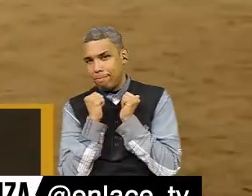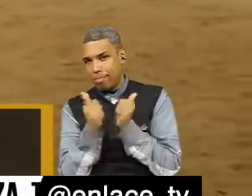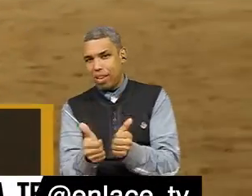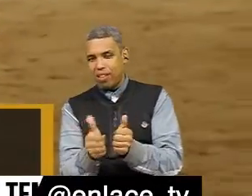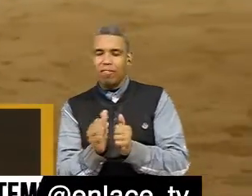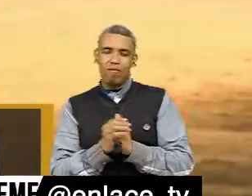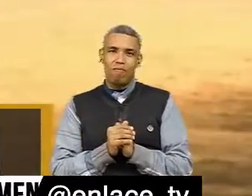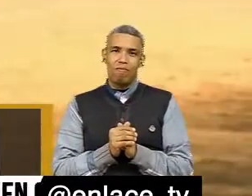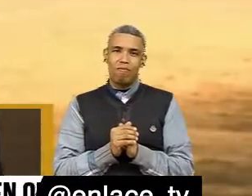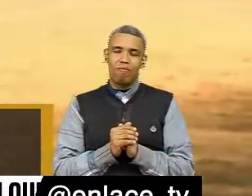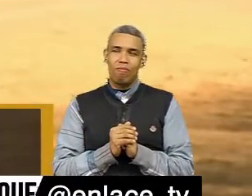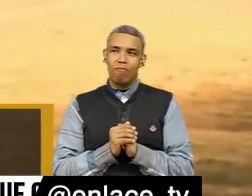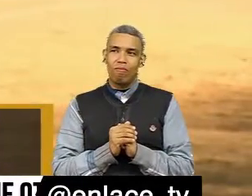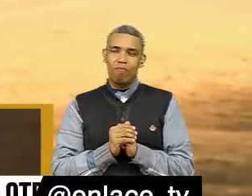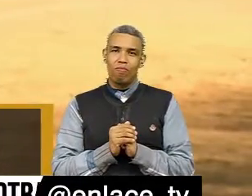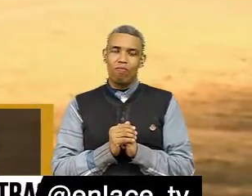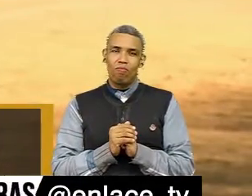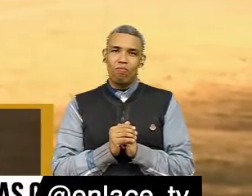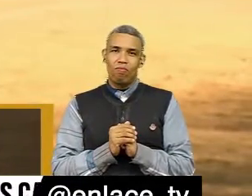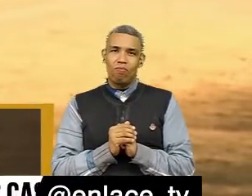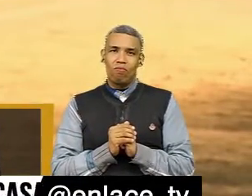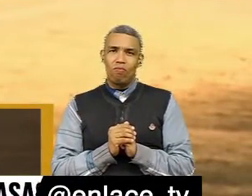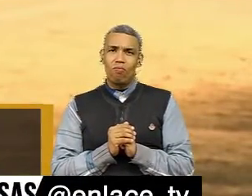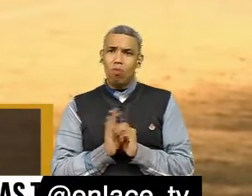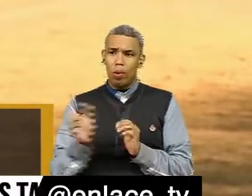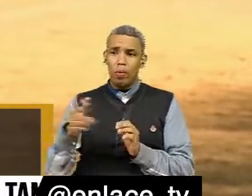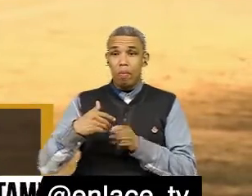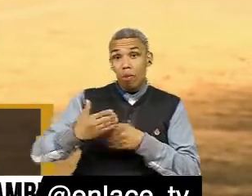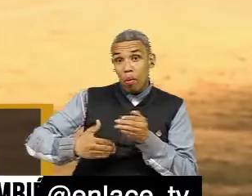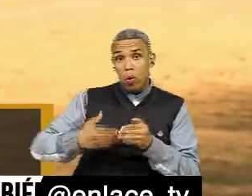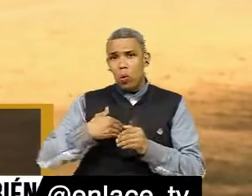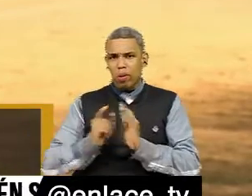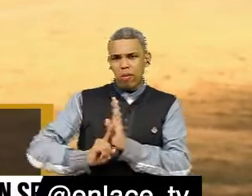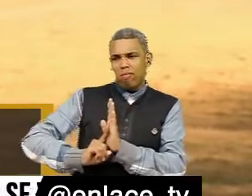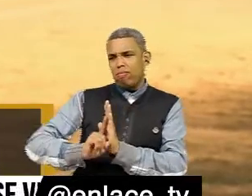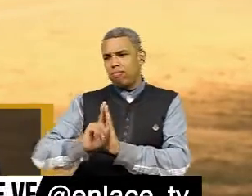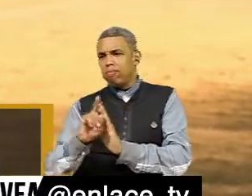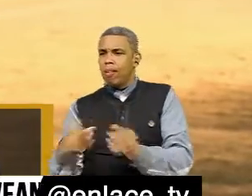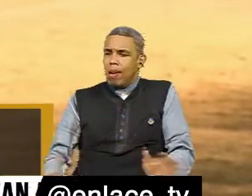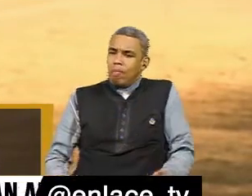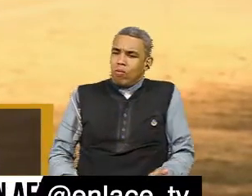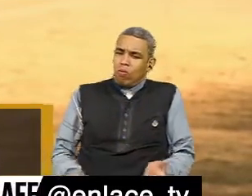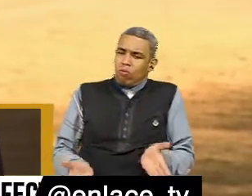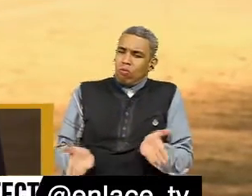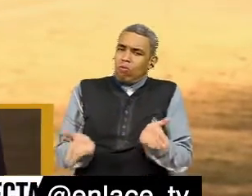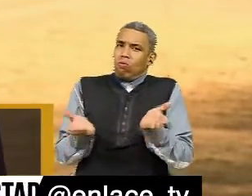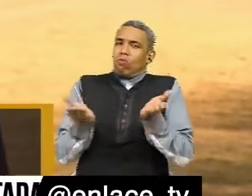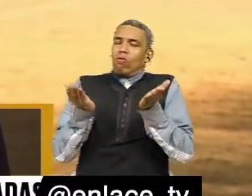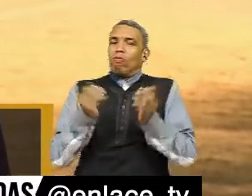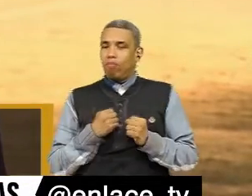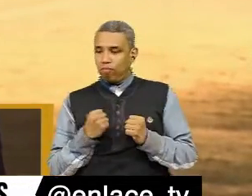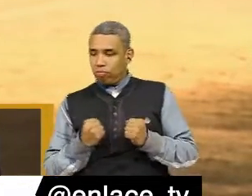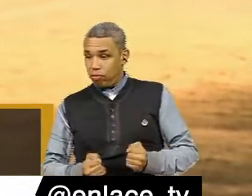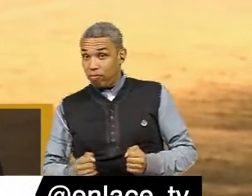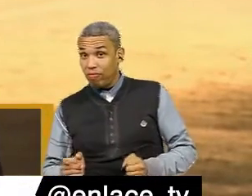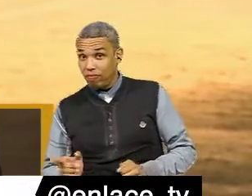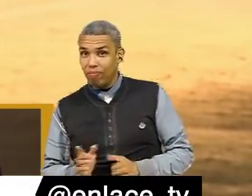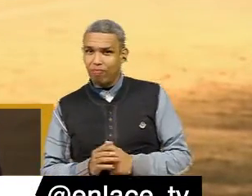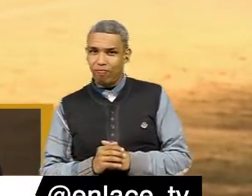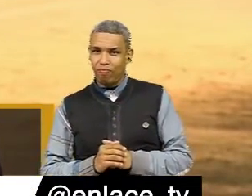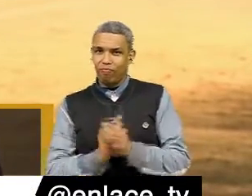por lo que de lo social ellas han crecido, ¿no? Eso es un proyecto sociodeportivo que buscamos que a través del deporte lo